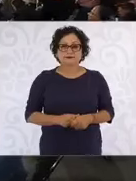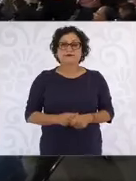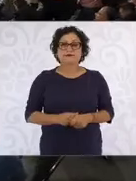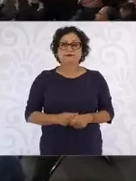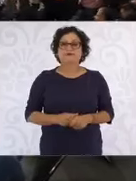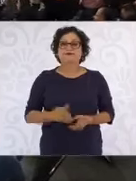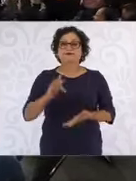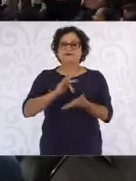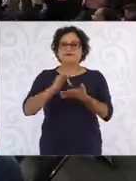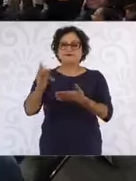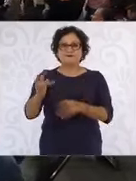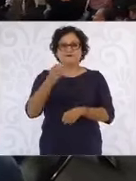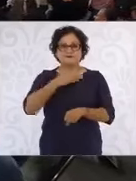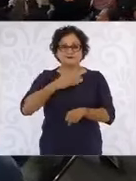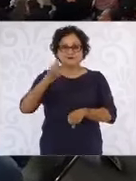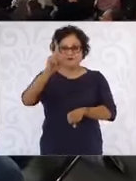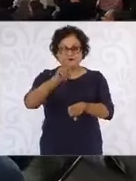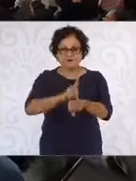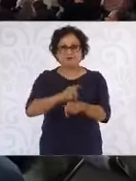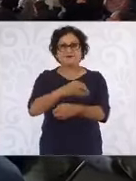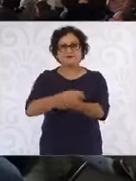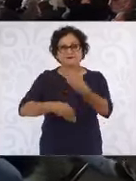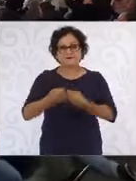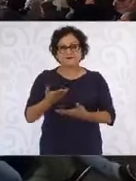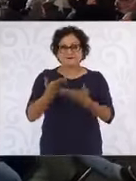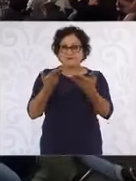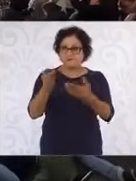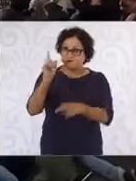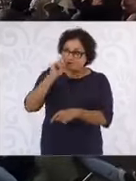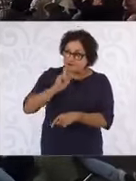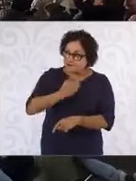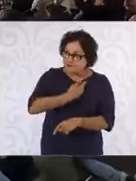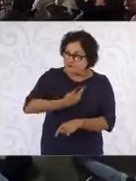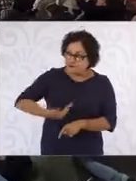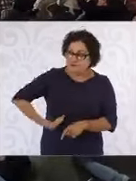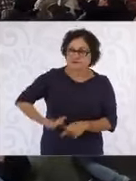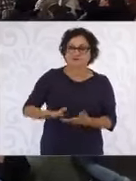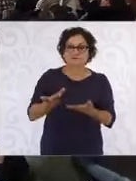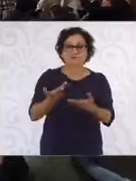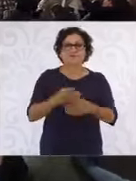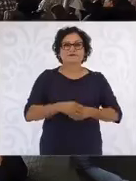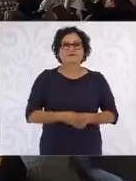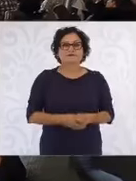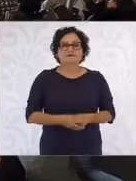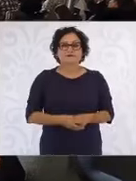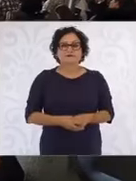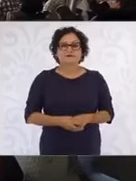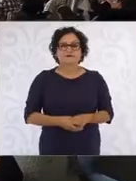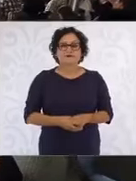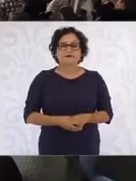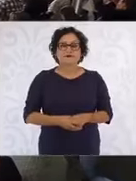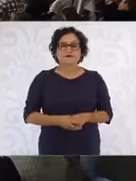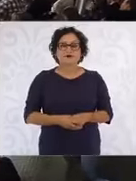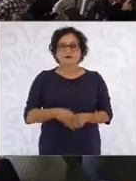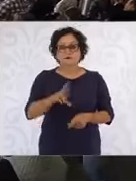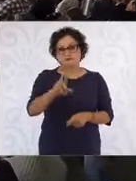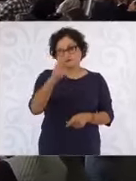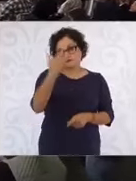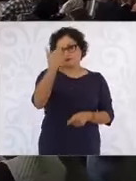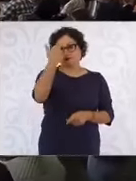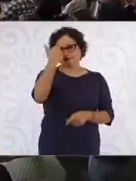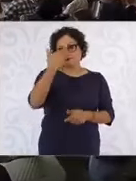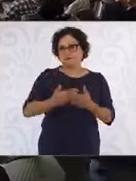Gracias, buen día a todas, a todos, presidenta. Pues recordar un poco que el 3 de octubre en esta mañanera